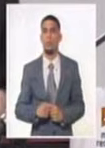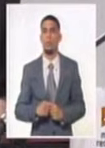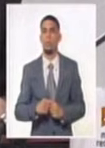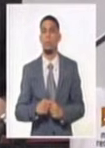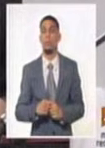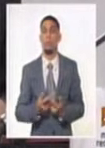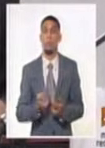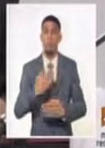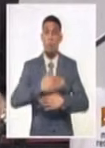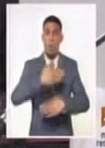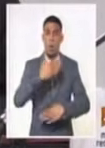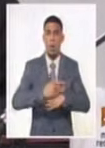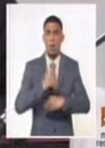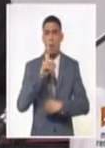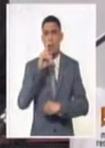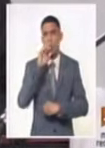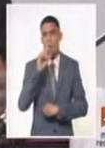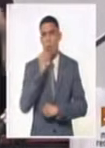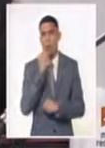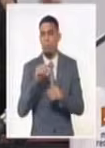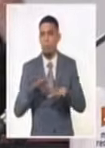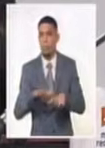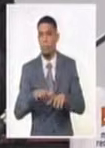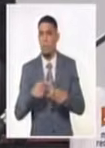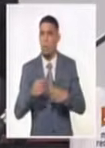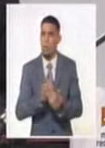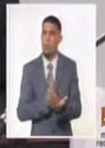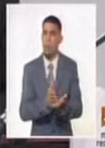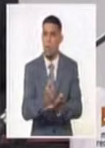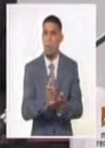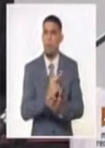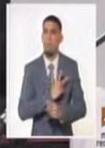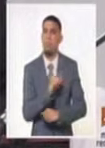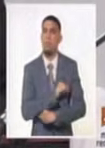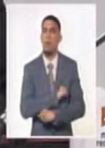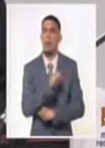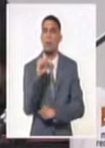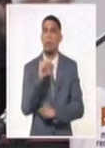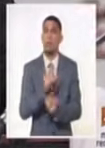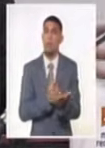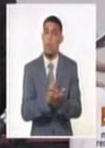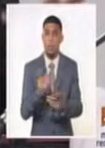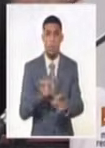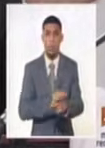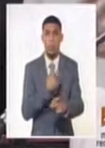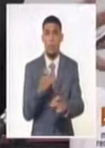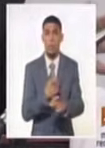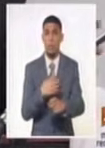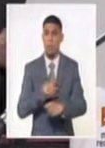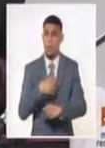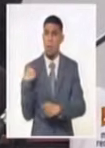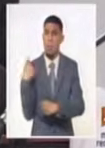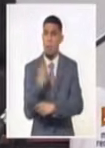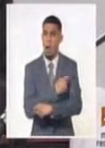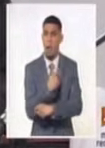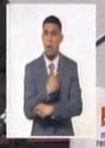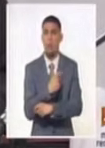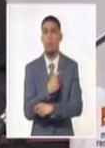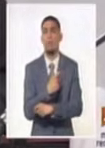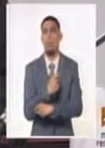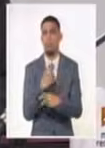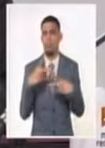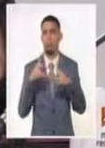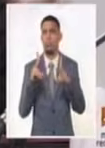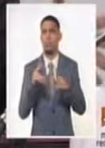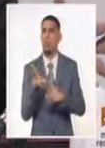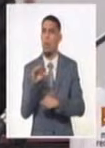hacer soñar tener una Cuba mejor y hacia eso volcar todo el talento que nuestros maestros, nuestros profesores forman cada día